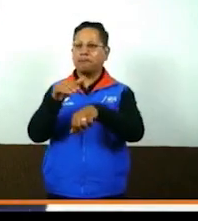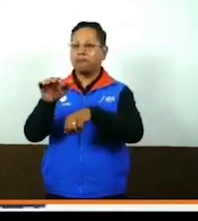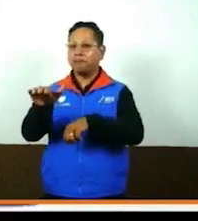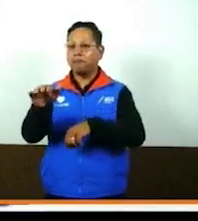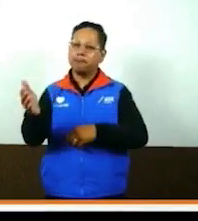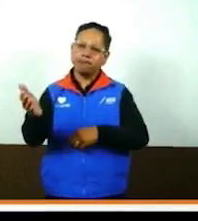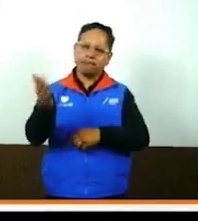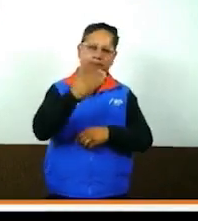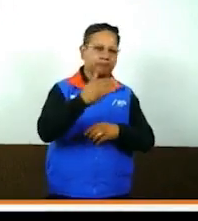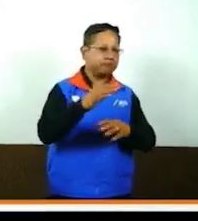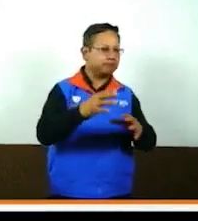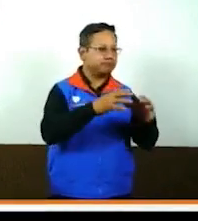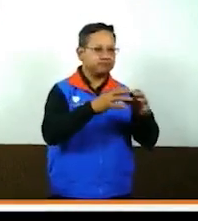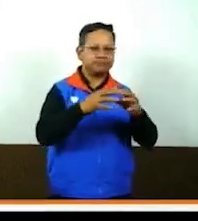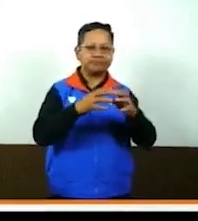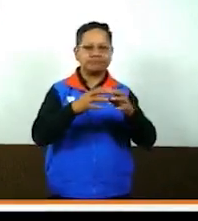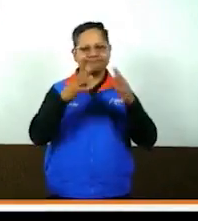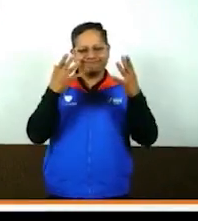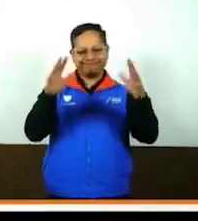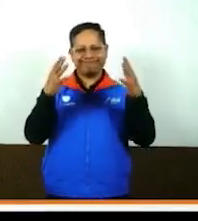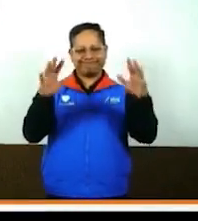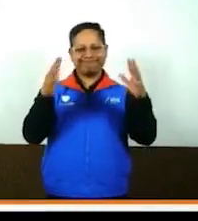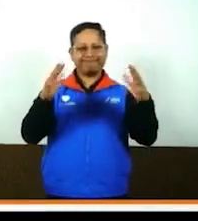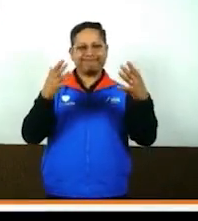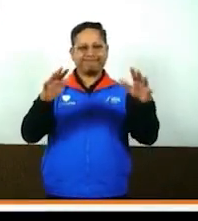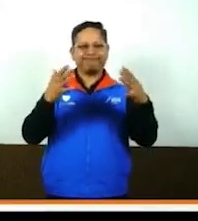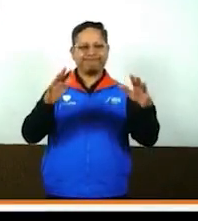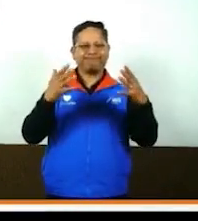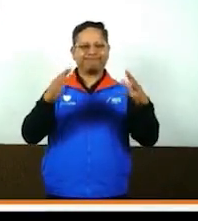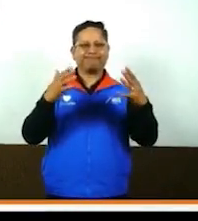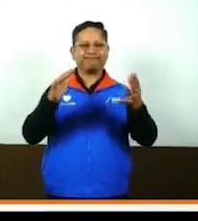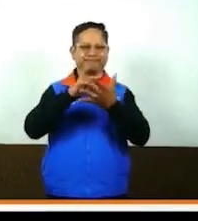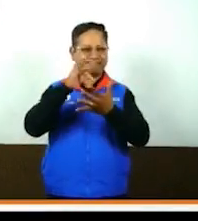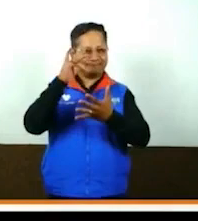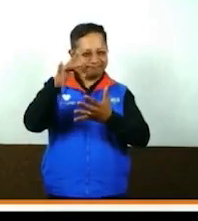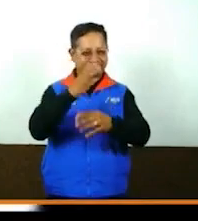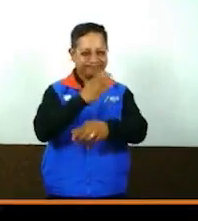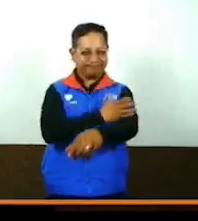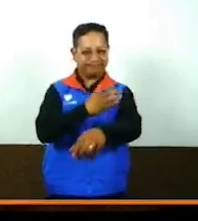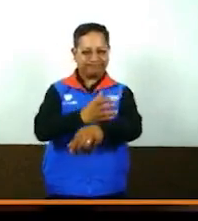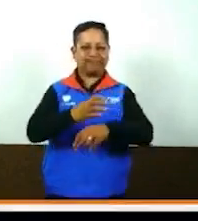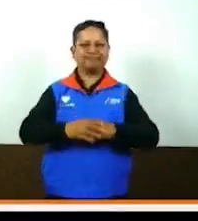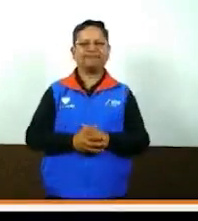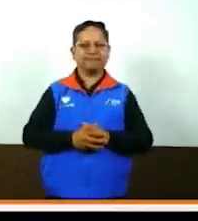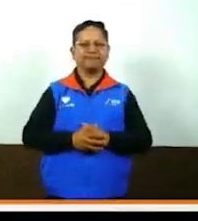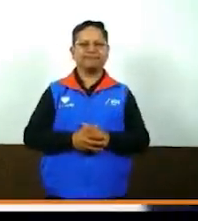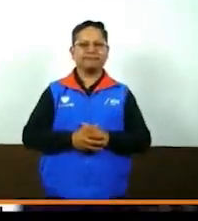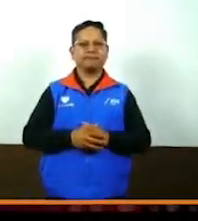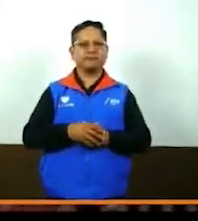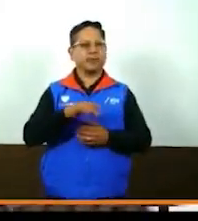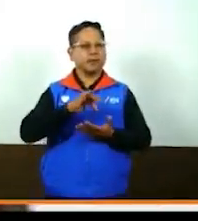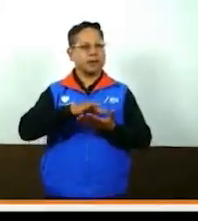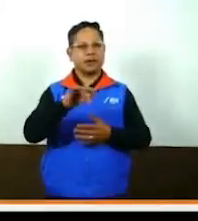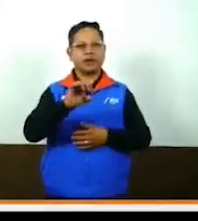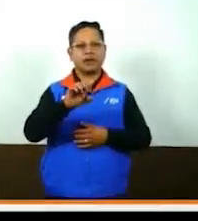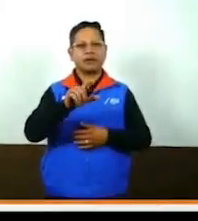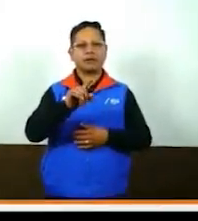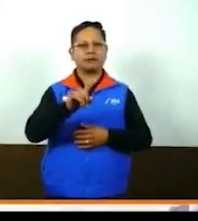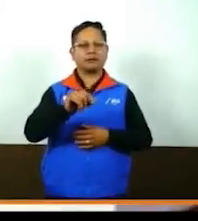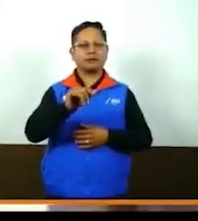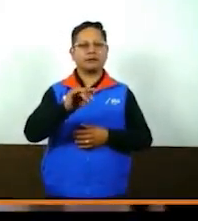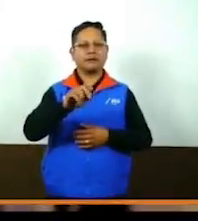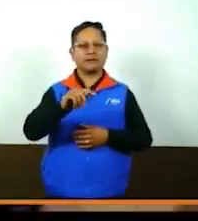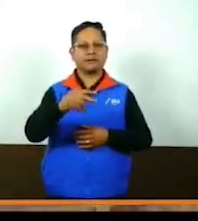ir fluyendo sí, poquito a poco. Un aplauso, por favor, para nuestro presidium. Gracias por habernos acompañado acá arriba. Gracias, Elizabeth, por el